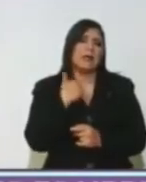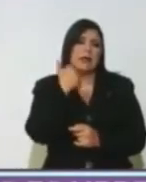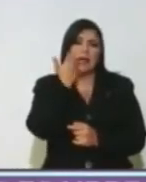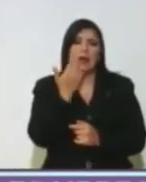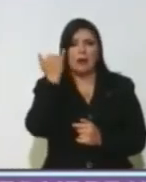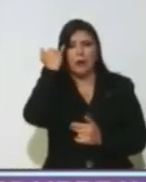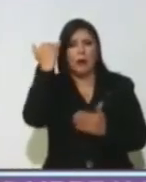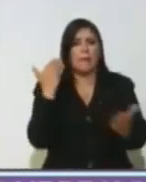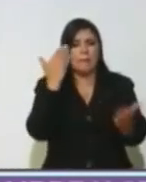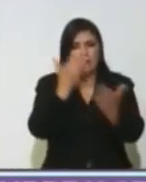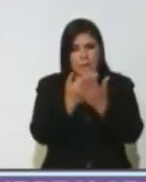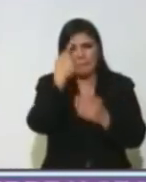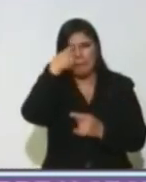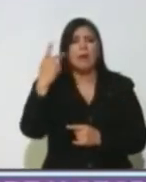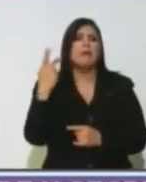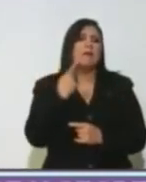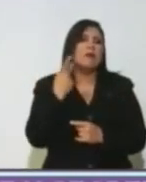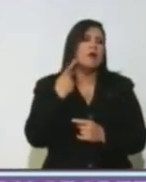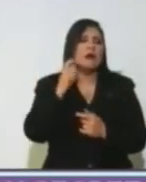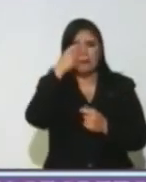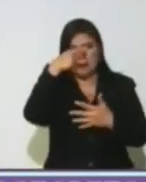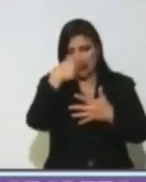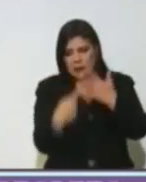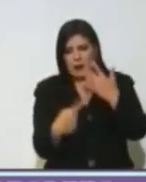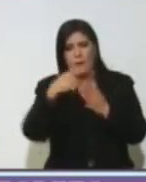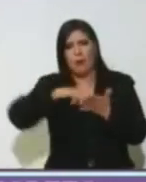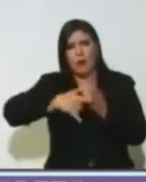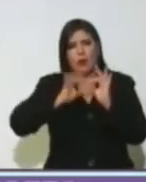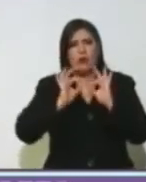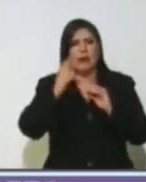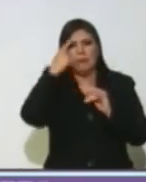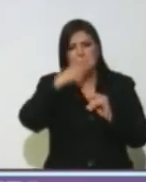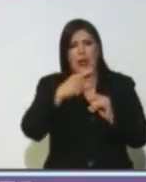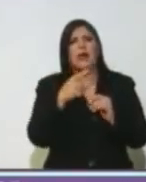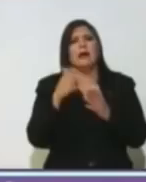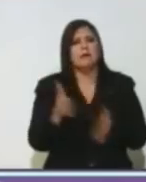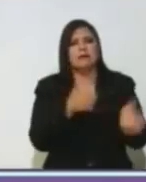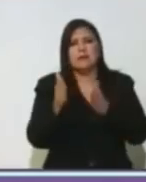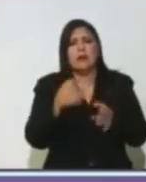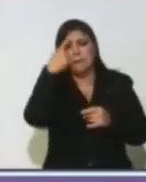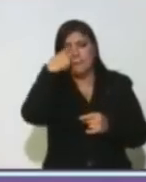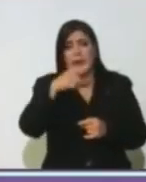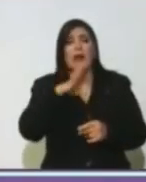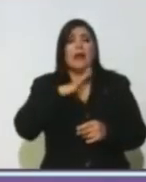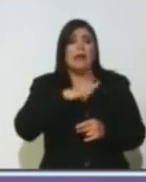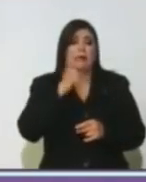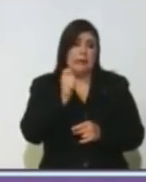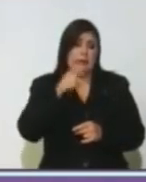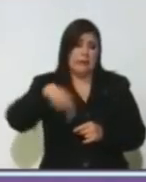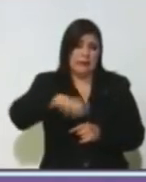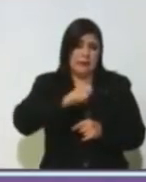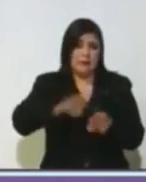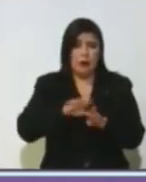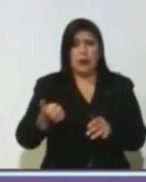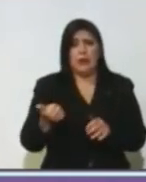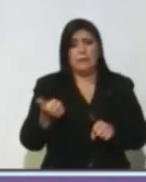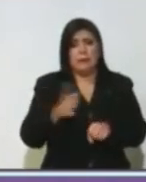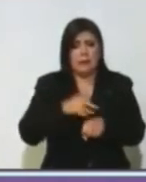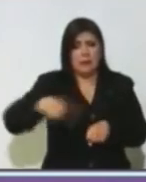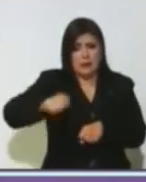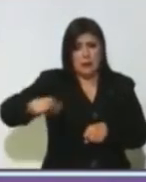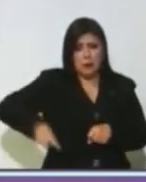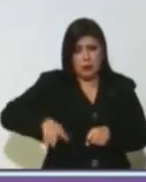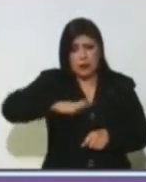impulsar una política de horarios escalonados que nos permita en primer término a la administración pública y a la iniciativa privada